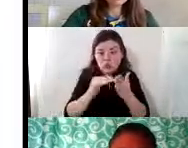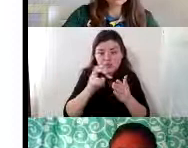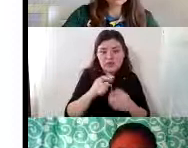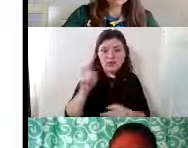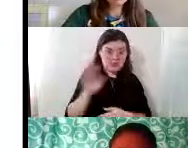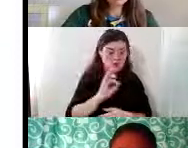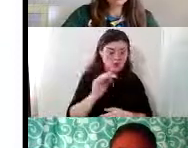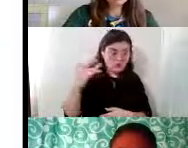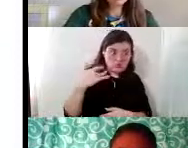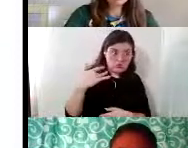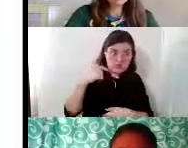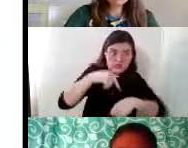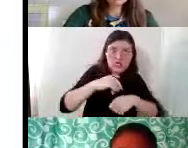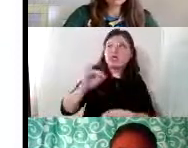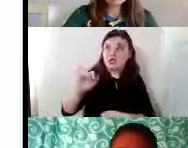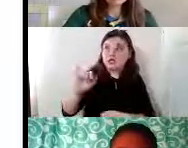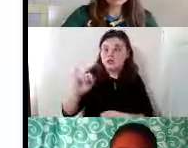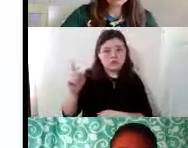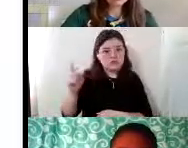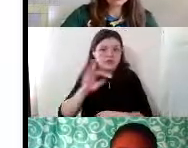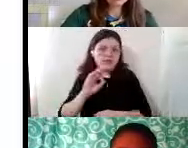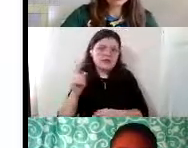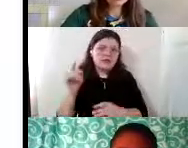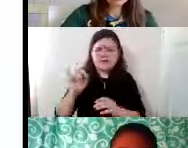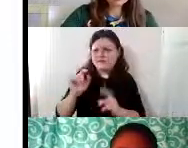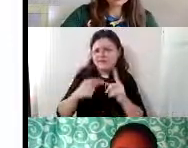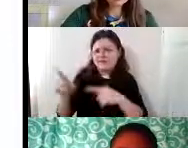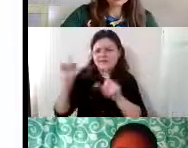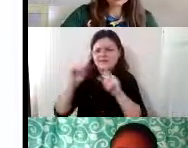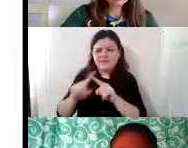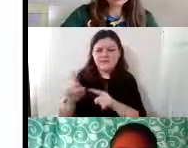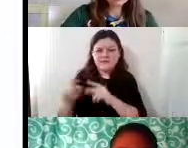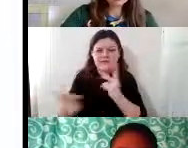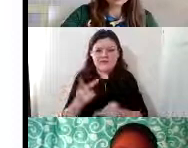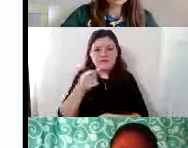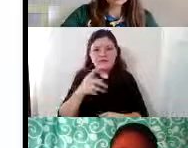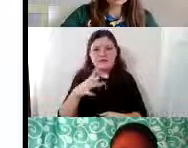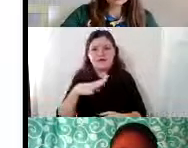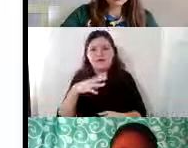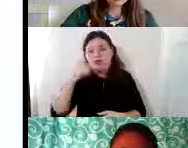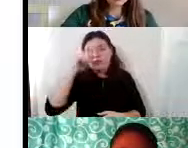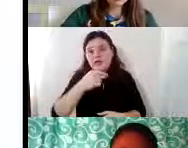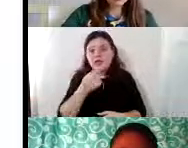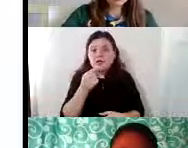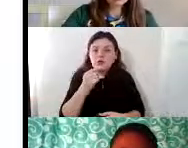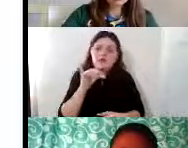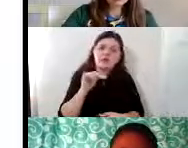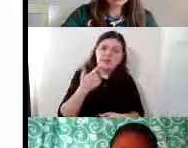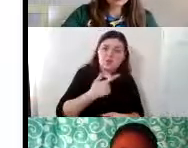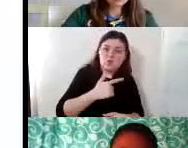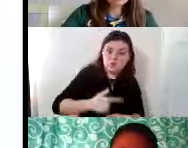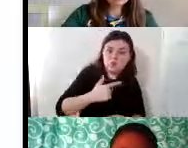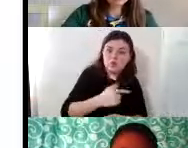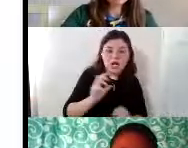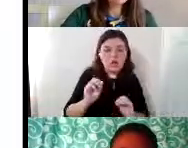y luego sí, te puedo tocar, sí, y te va dando indicaciones de pues qué sí te gusta, sí, o dónde te